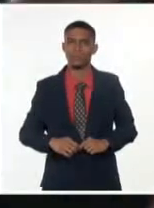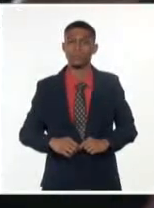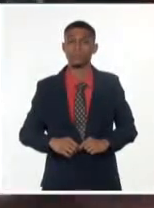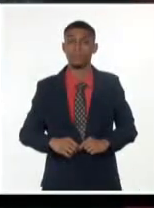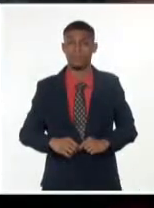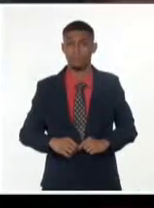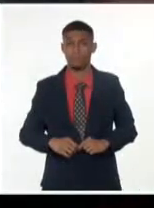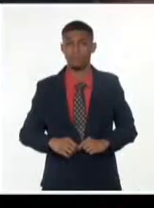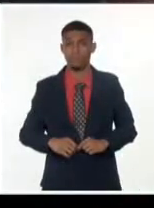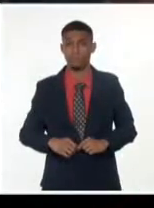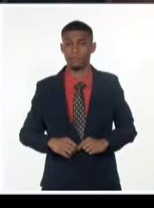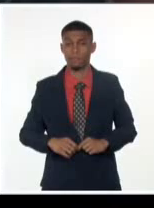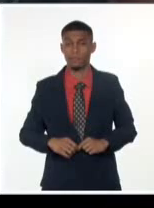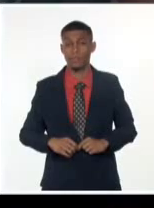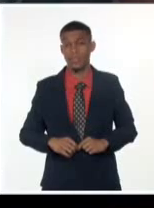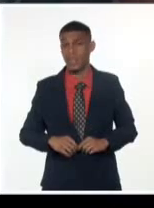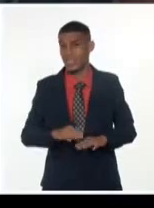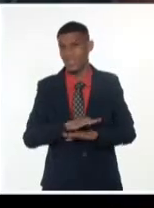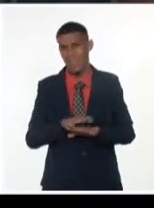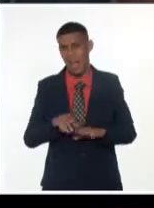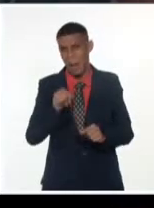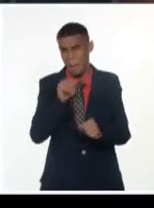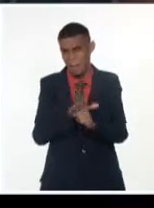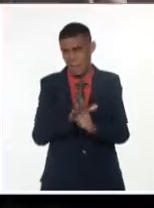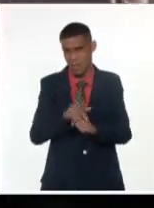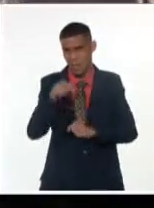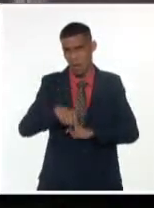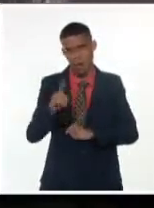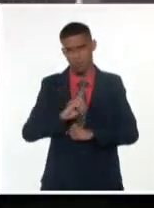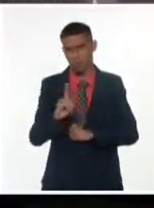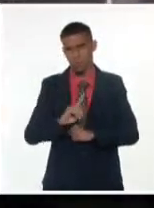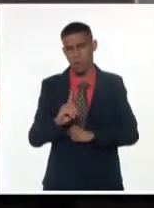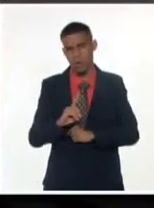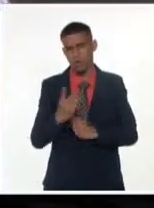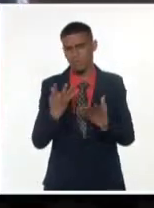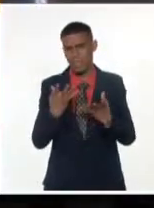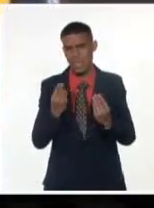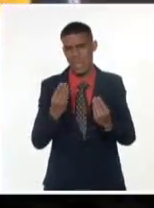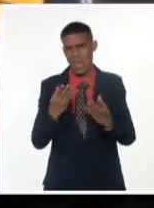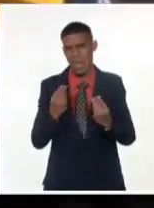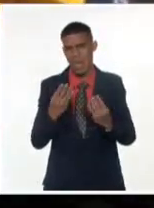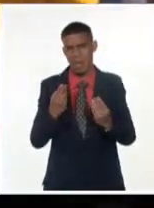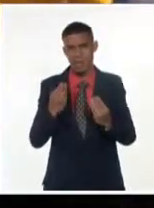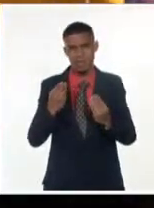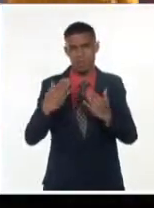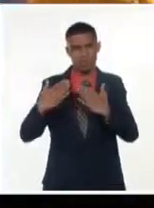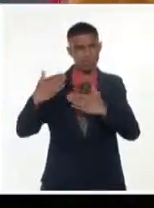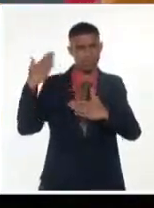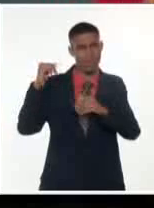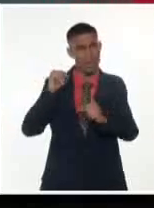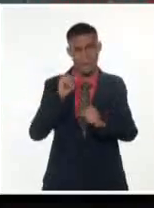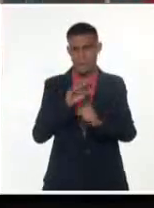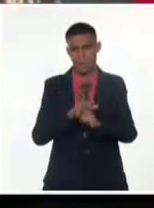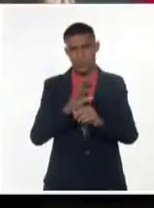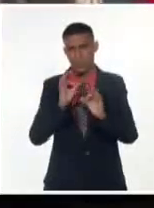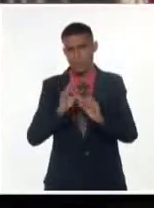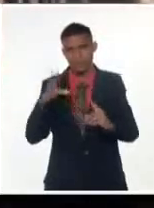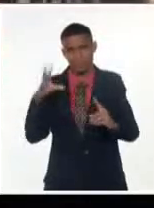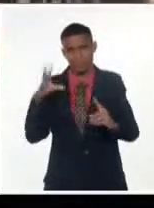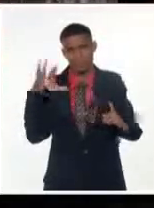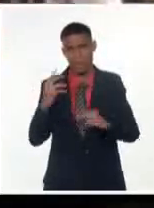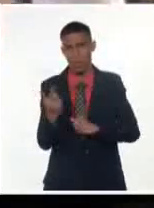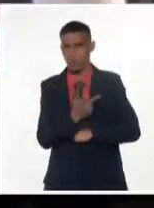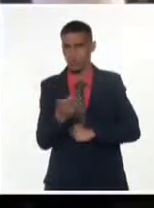Esto es algo que ya viene sucediendo hace mucho tiempo con respecto a Buena Fe o